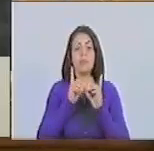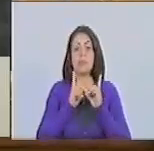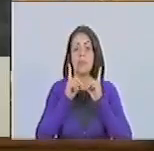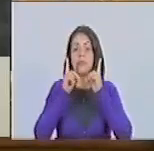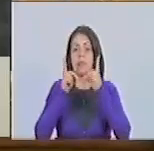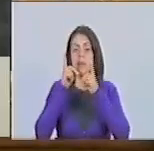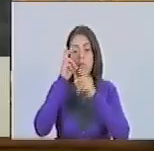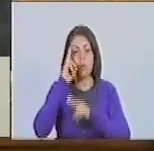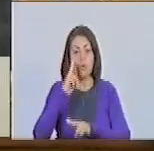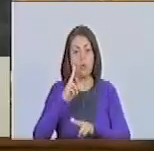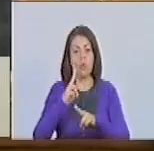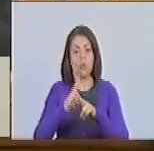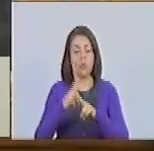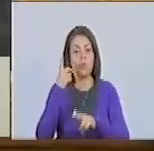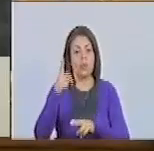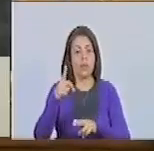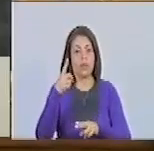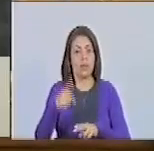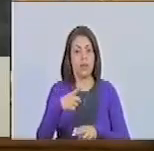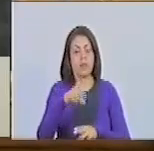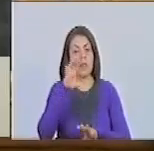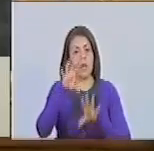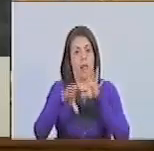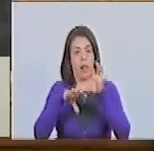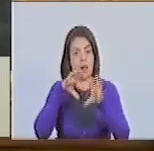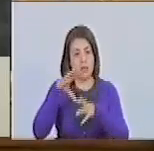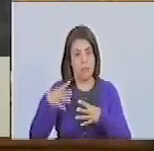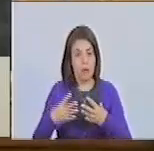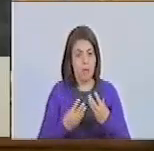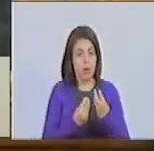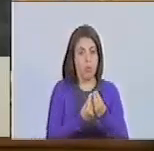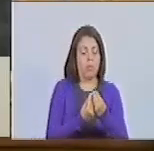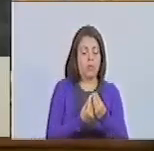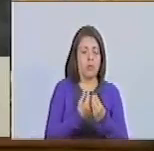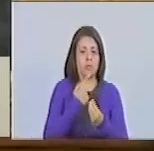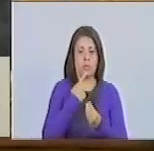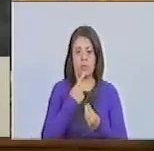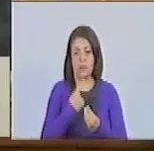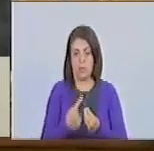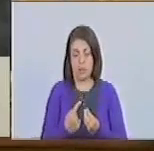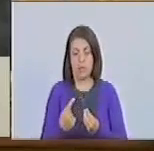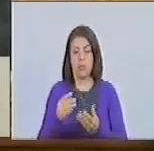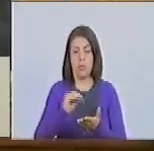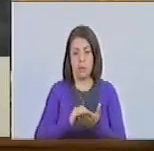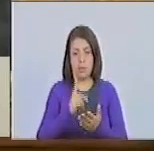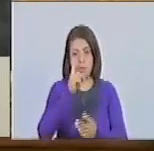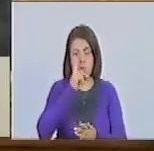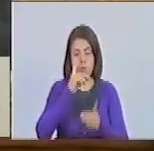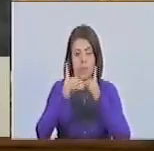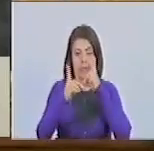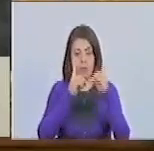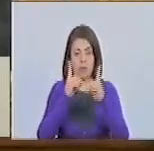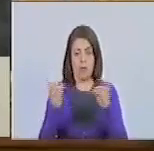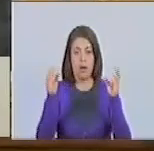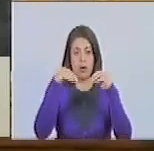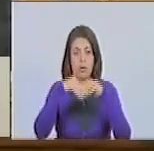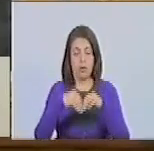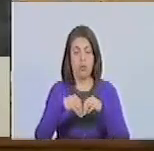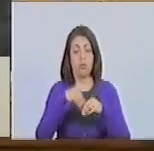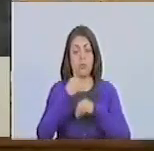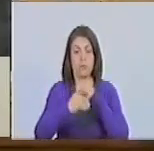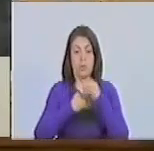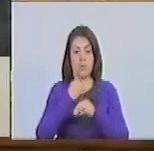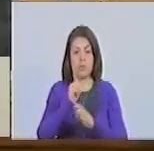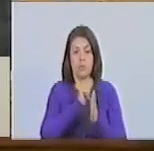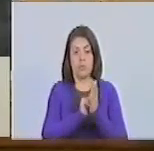y el reconocimiento de los derechos de los animales de compañía, a los efectos de su primera discusión de conformidad con lo